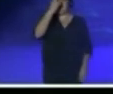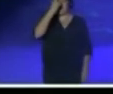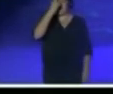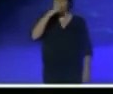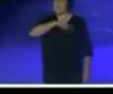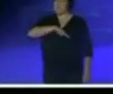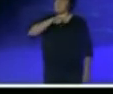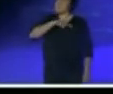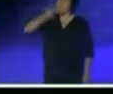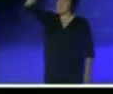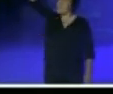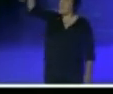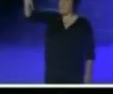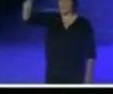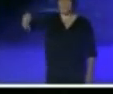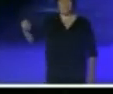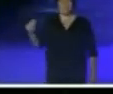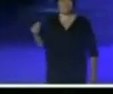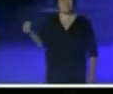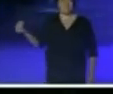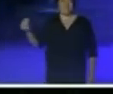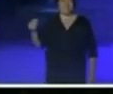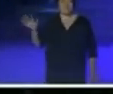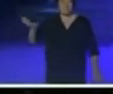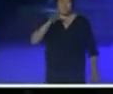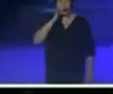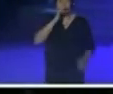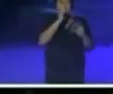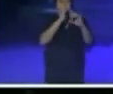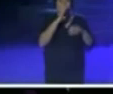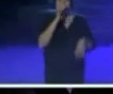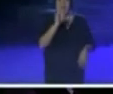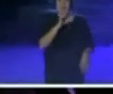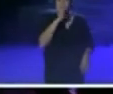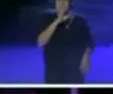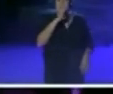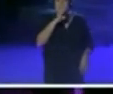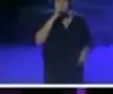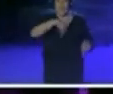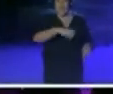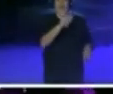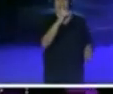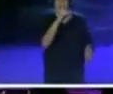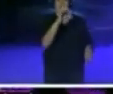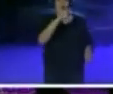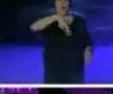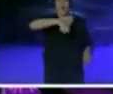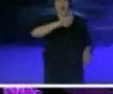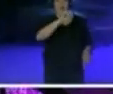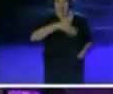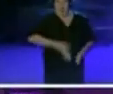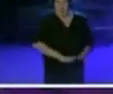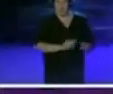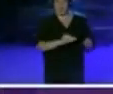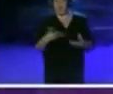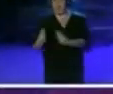en escena, tenemos tu trompeta, puesto y va a adorar,